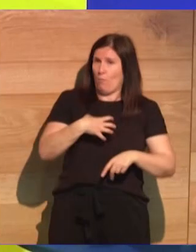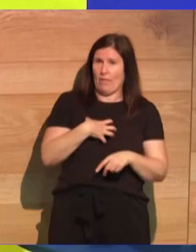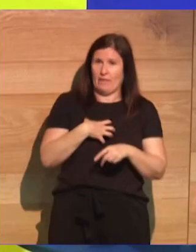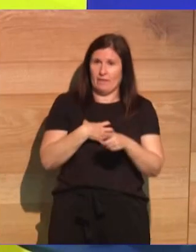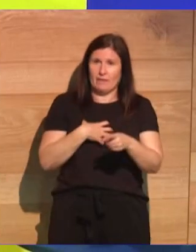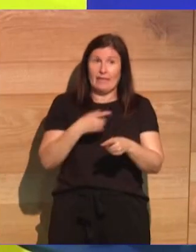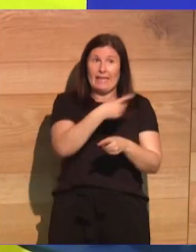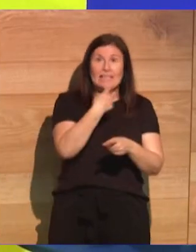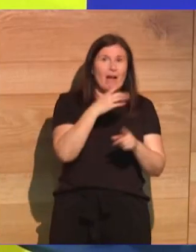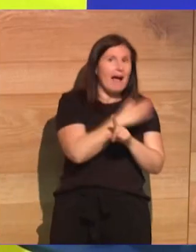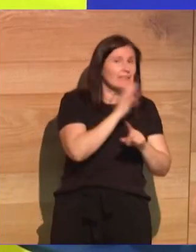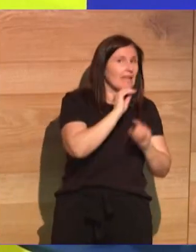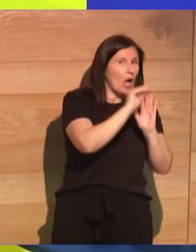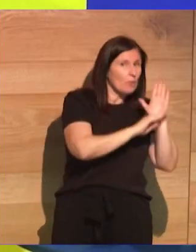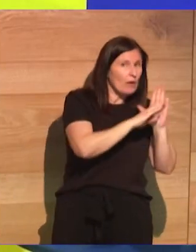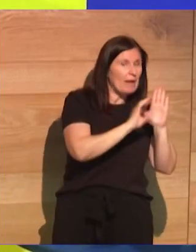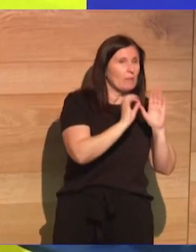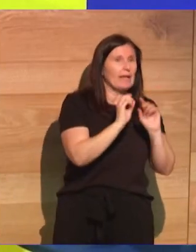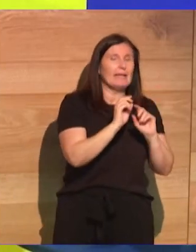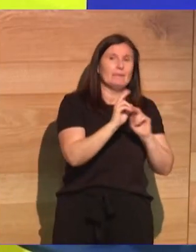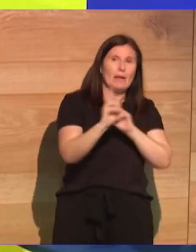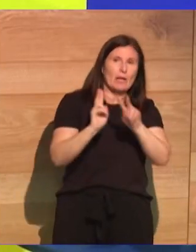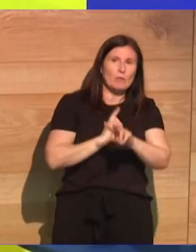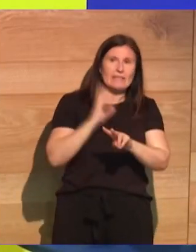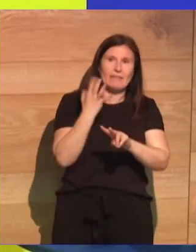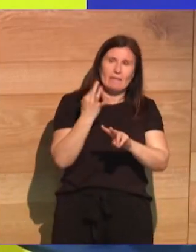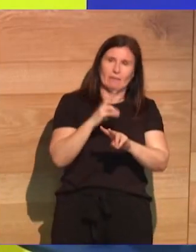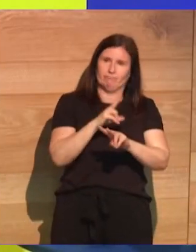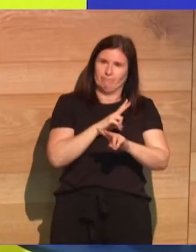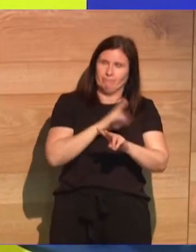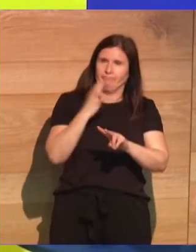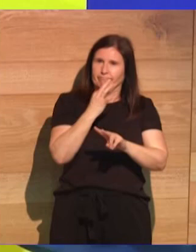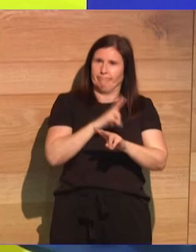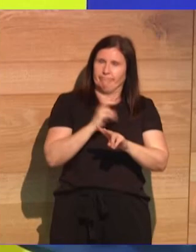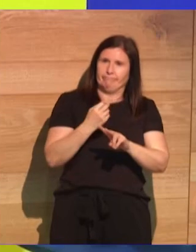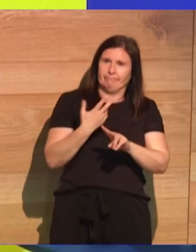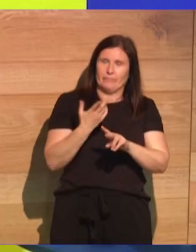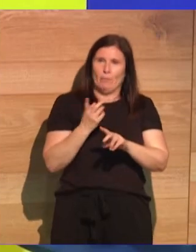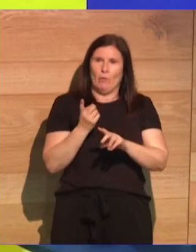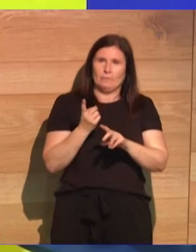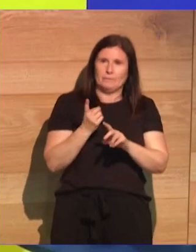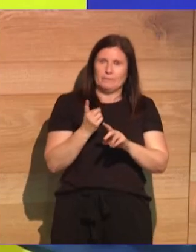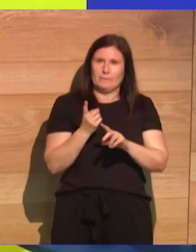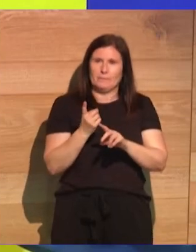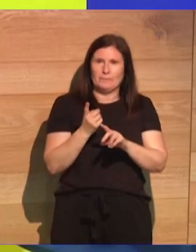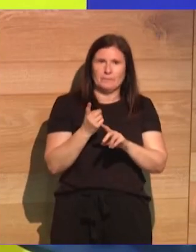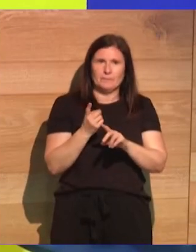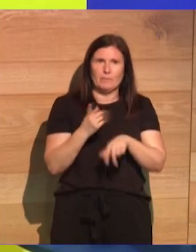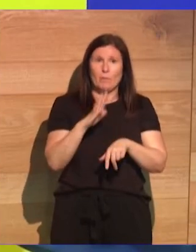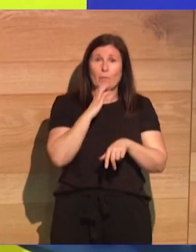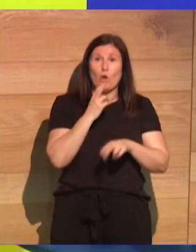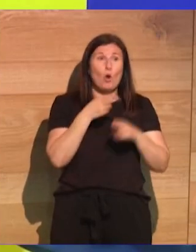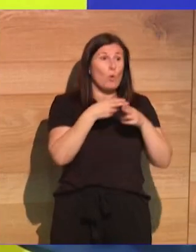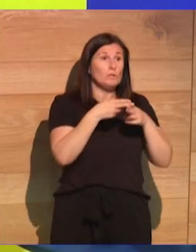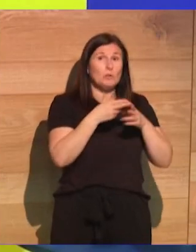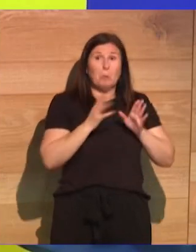han dicho, cómo tiene que contestar y cómo tiene que responder, ¿no? Porque efectivamente un cuchillo, digamos, detrás del cuchillo no hay nadie,